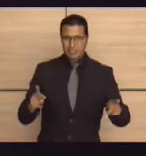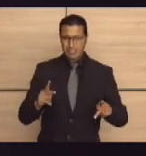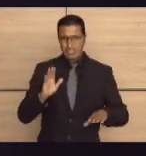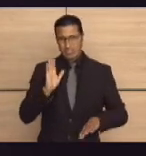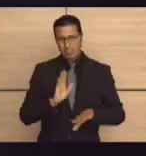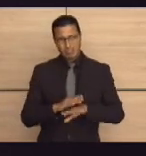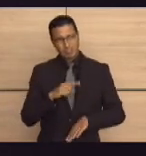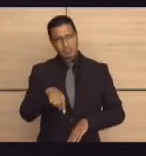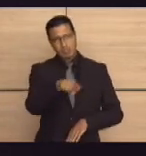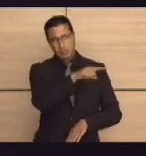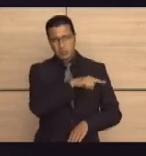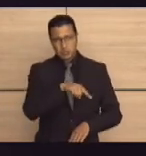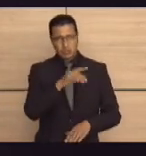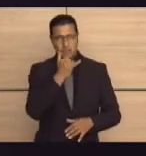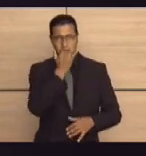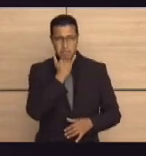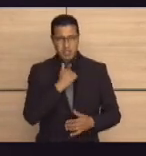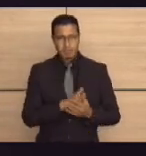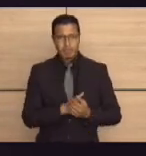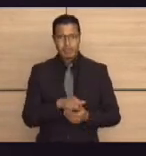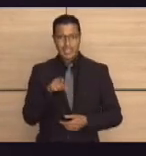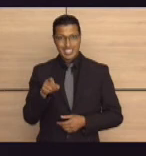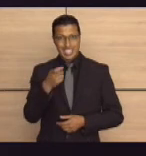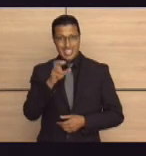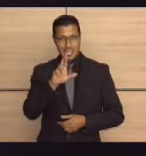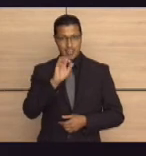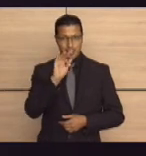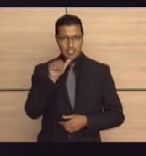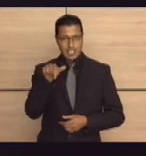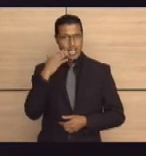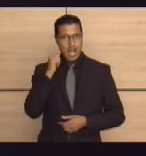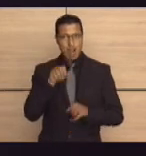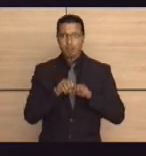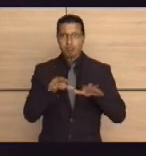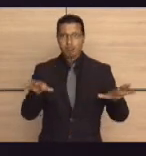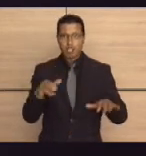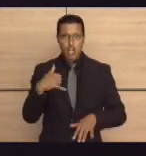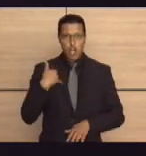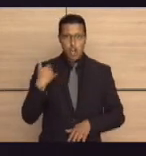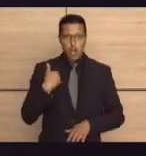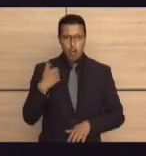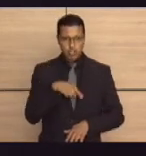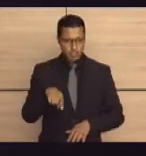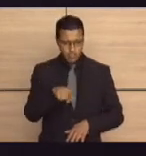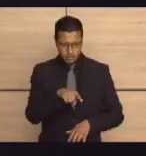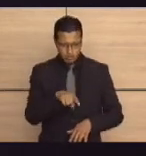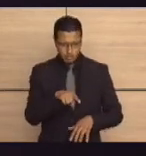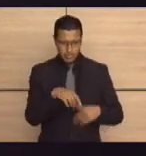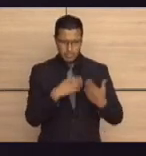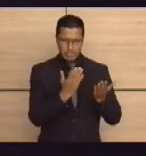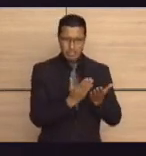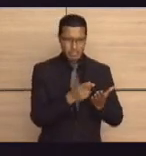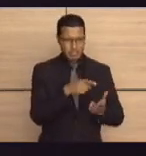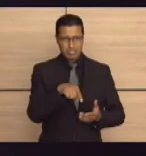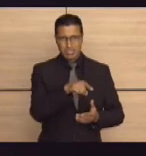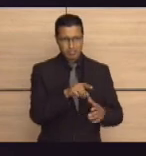ustedes. Y fue esta misma Greta la que inspiró a que miles de jóvenes de todo el mundo dejaran de asistir al colegio un viernes en